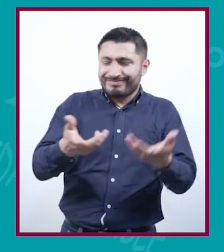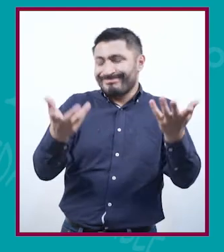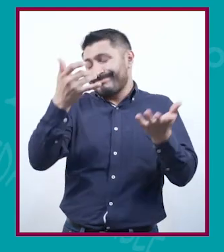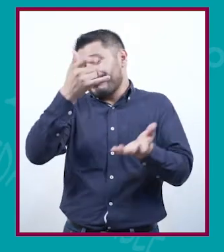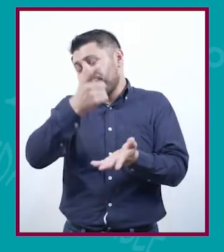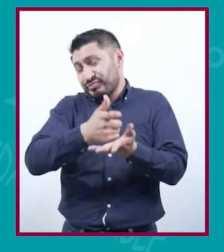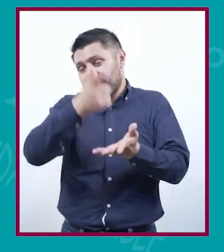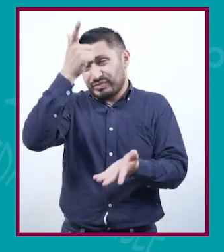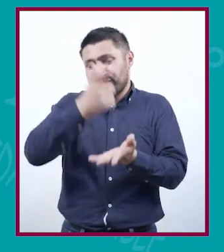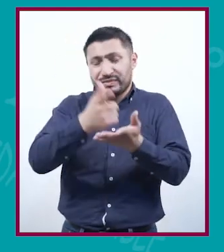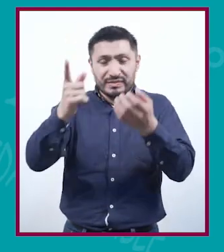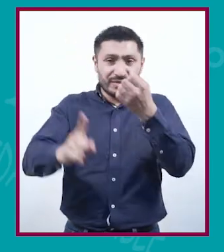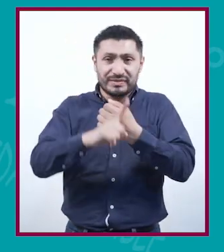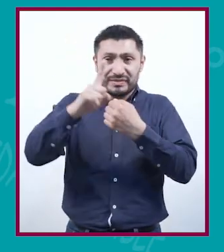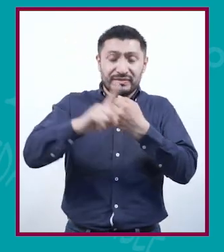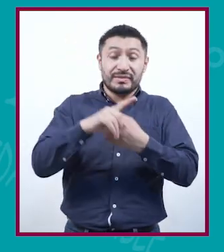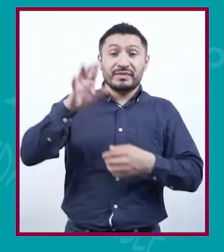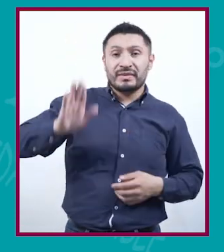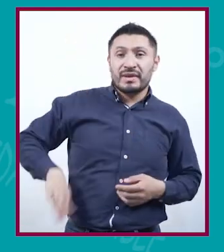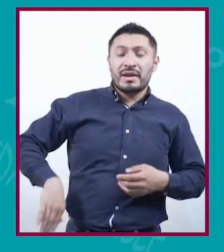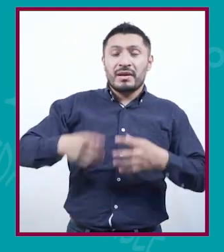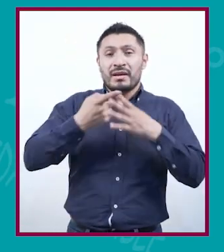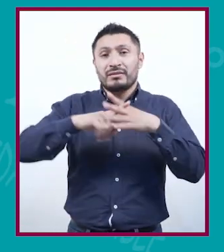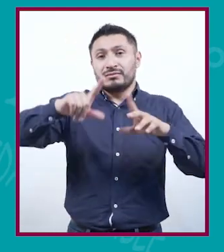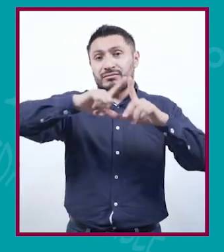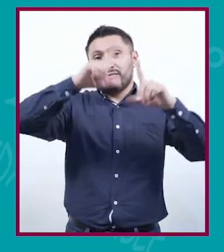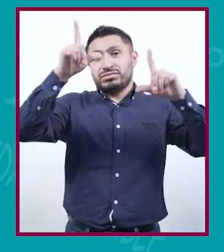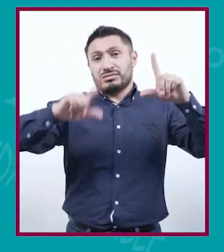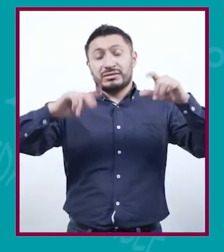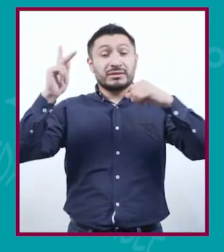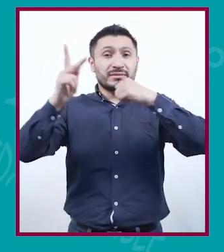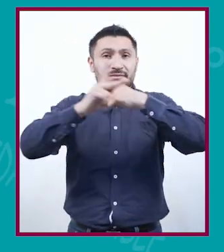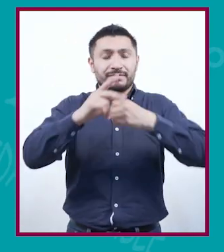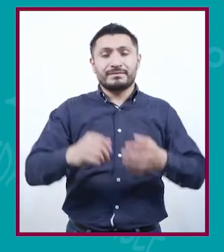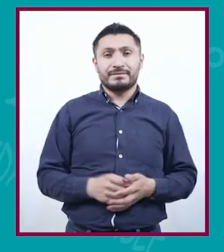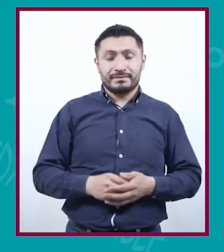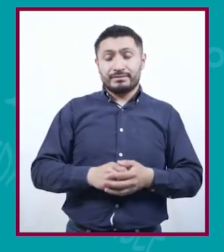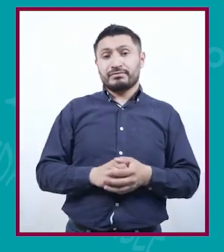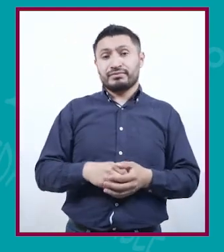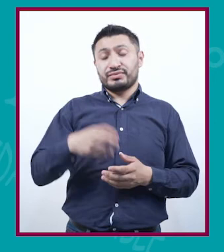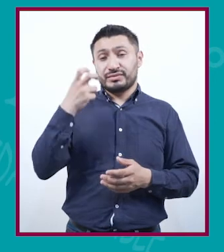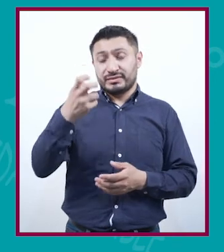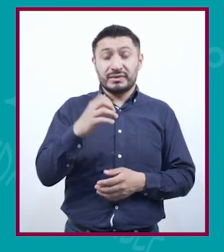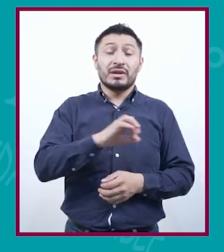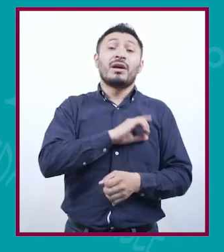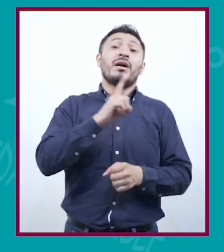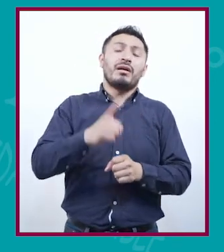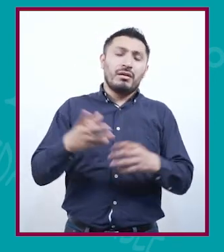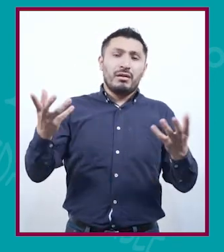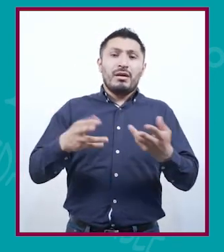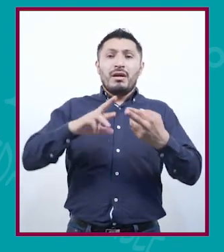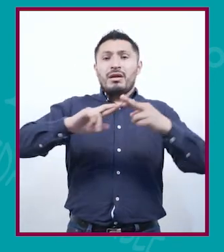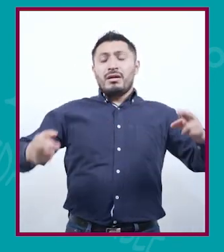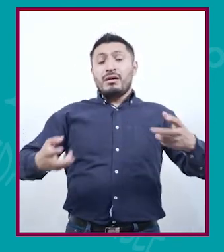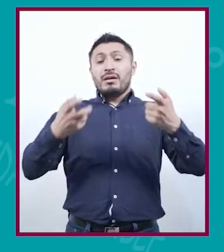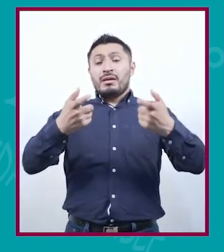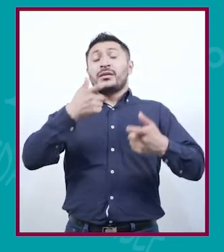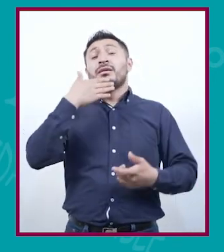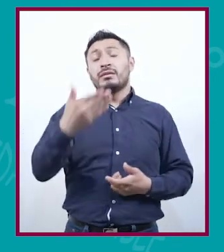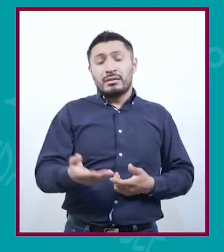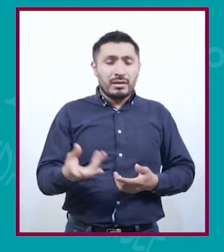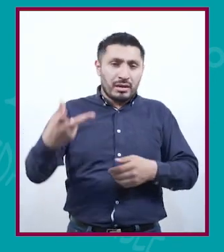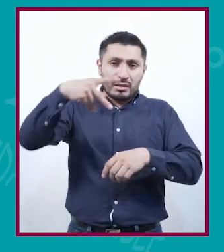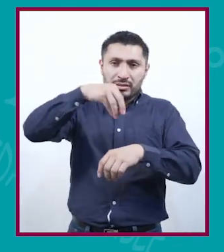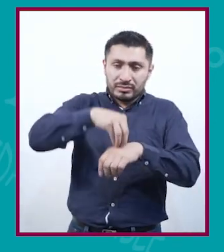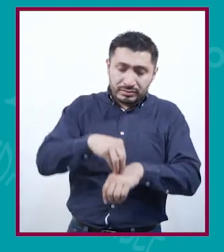problemas económicos y fiscales de un Estado en nacimiento. Entonces la posibilidad de crear recursos, de